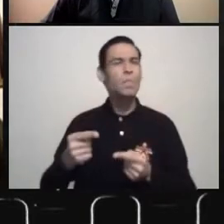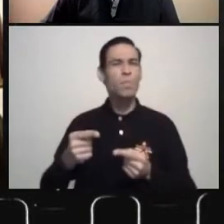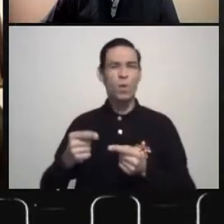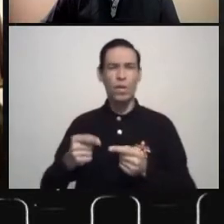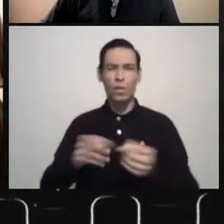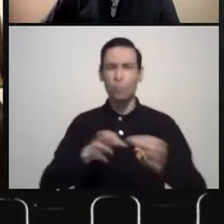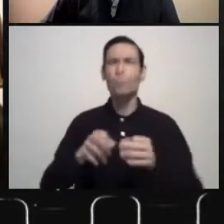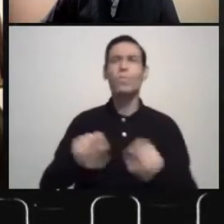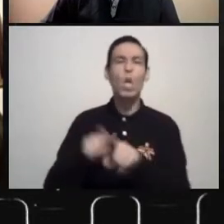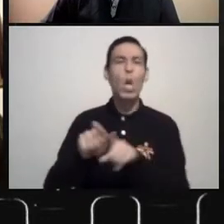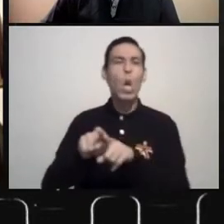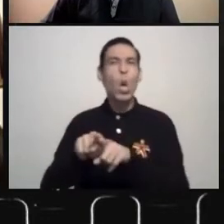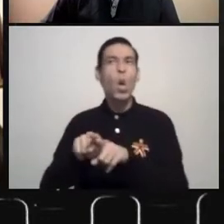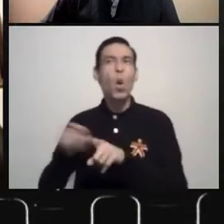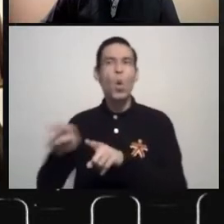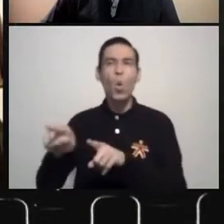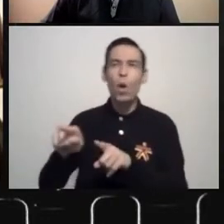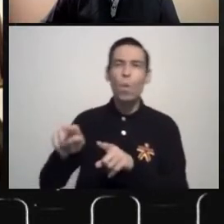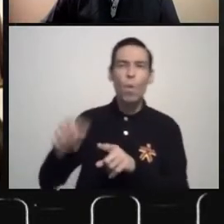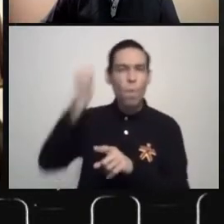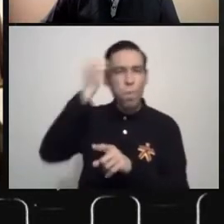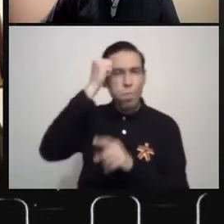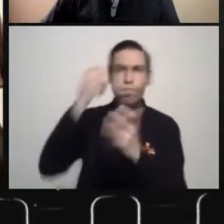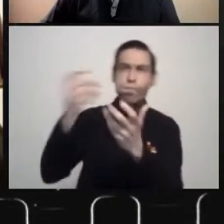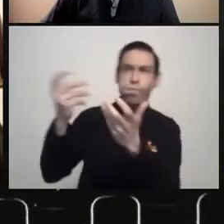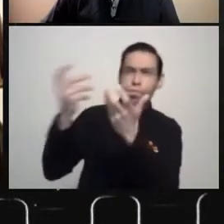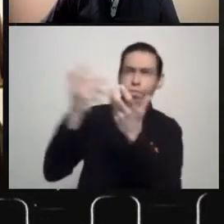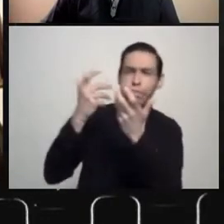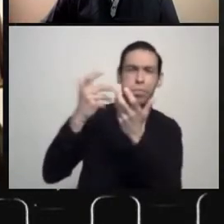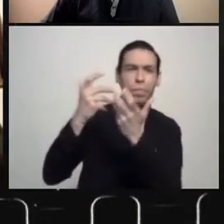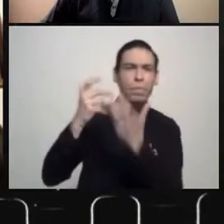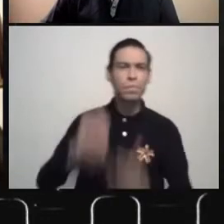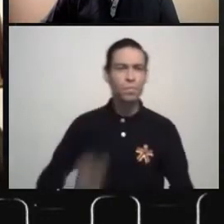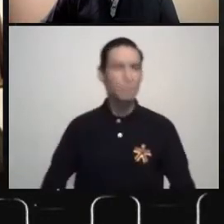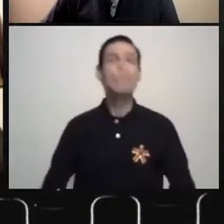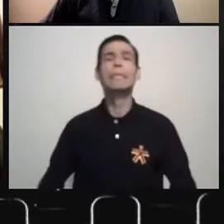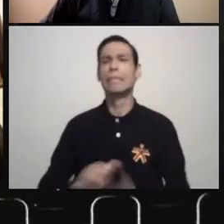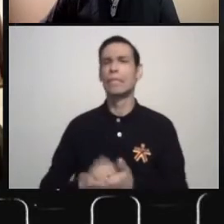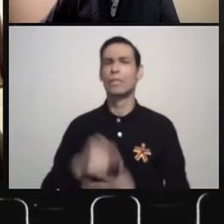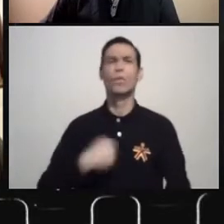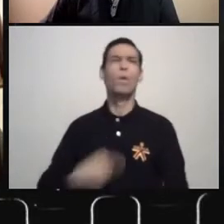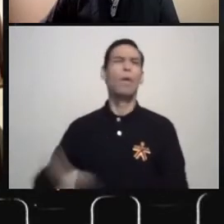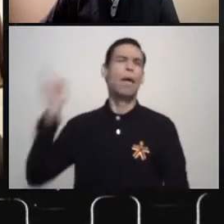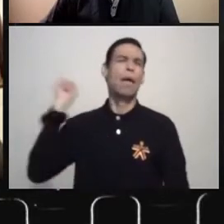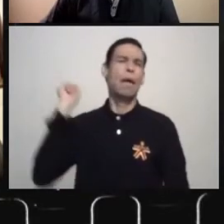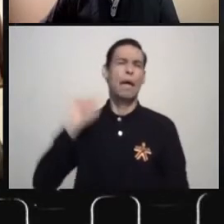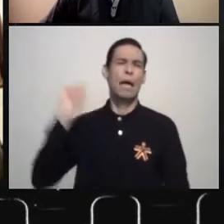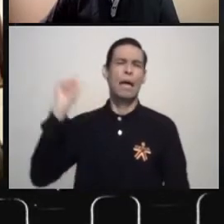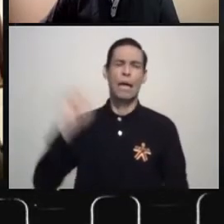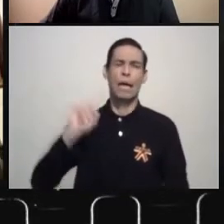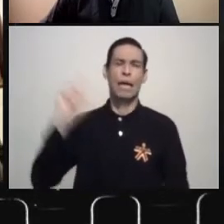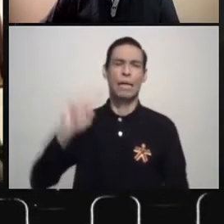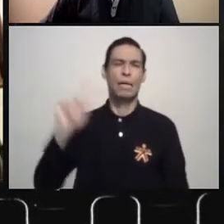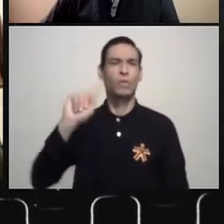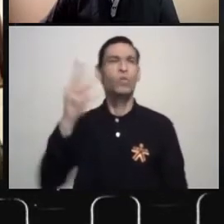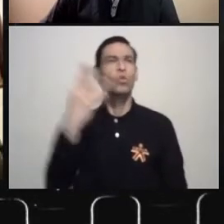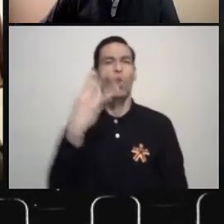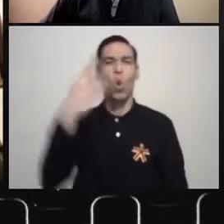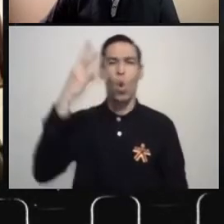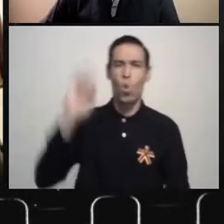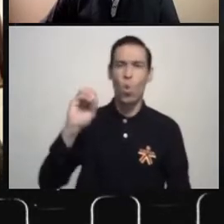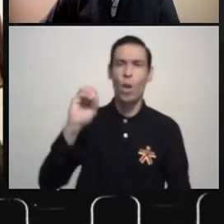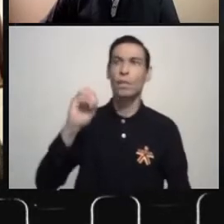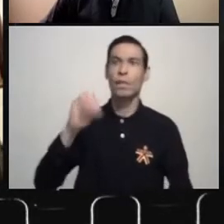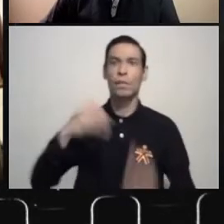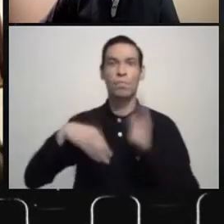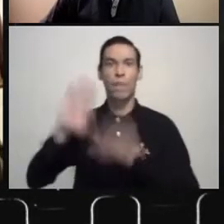maestro. Yo no vi otra cosa en la vida, hermano. Yo por eso puedo decir que llevo 40 años haciendo esto, pero si le sumo los comerciales y esas vainas podrían